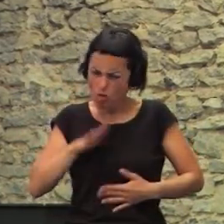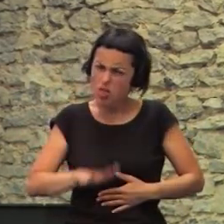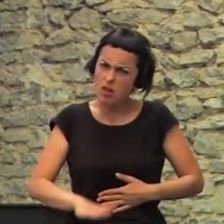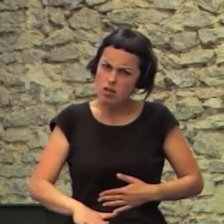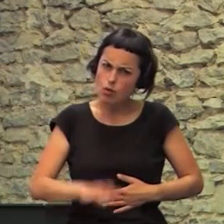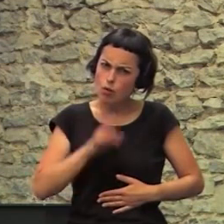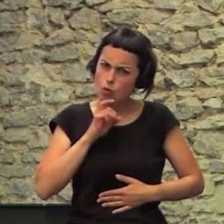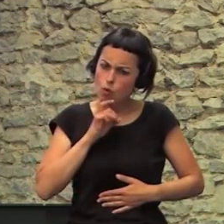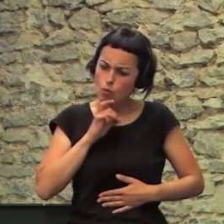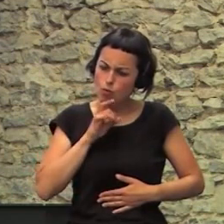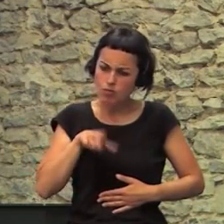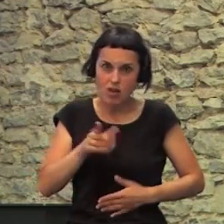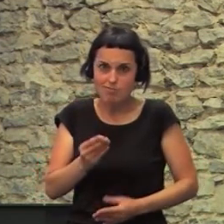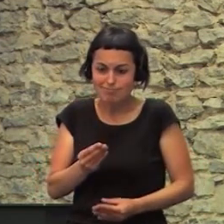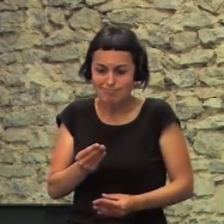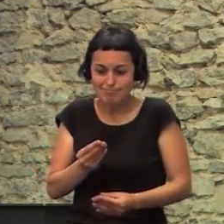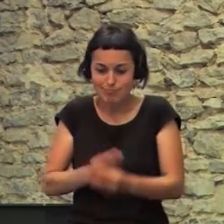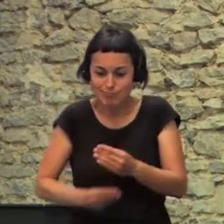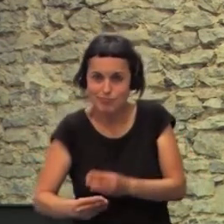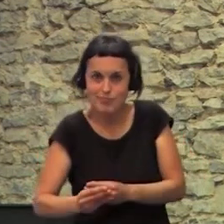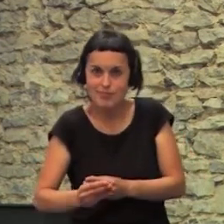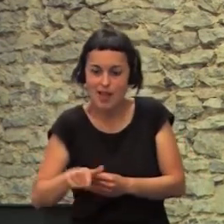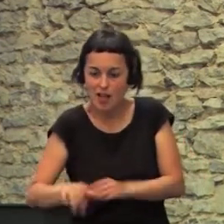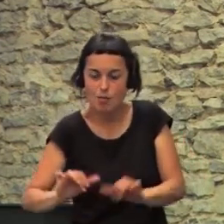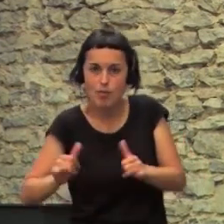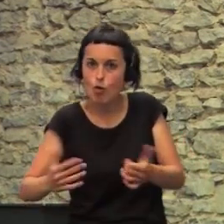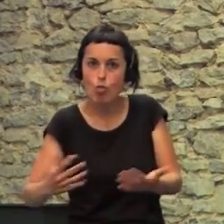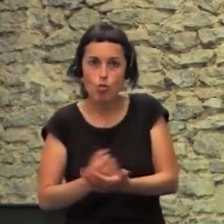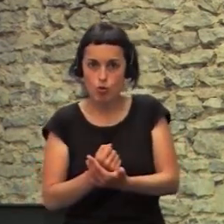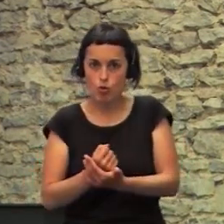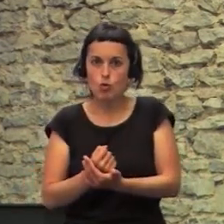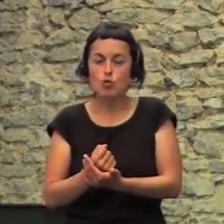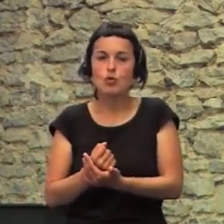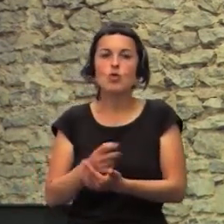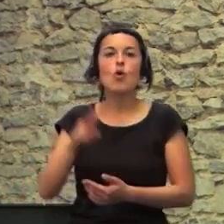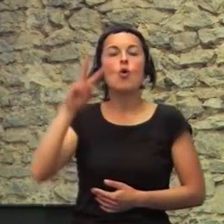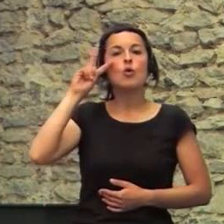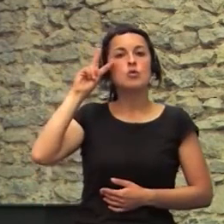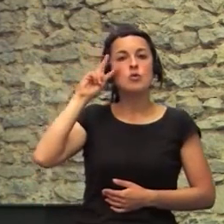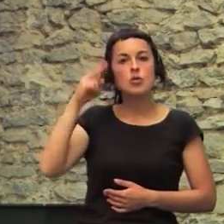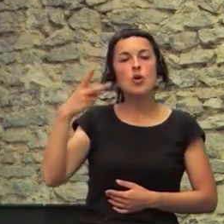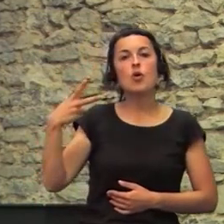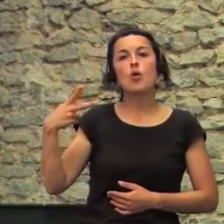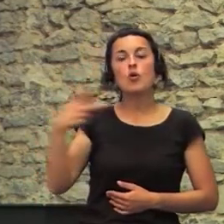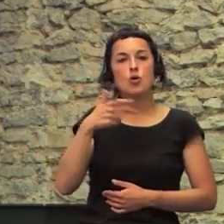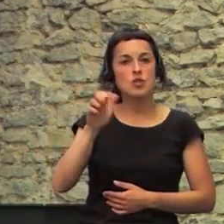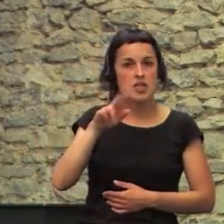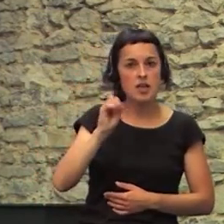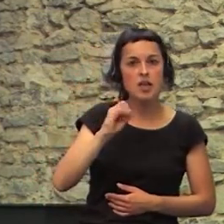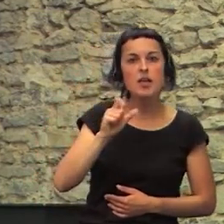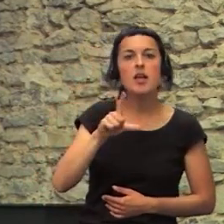en el que todo había comenzado. Y entonces testimonios como los de Cheryl Chase, que fue el de los más conocidos, o Mauro